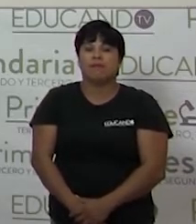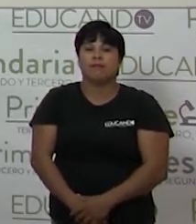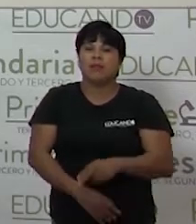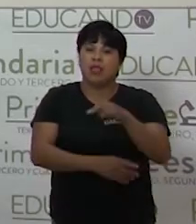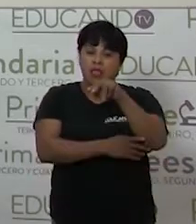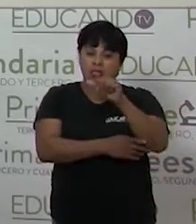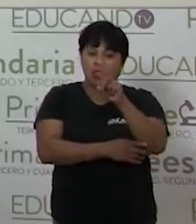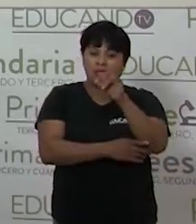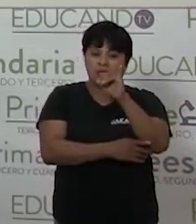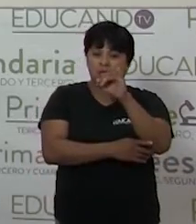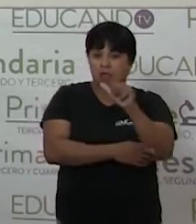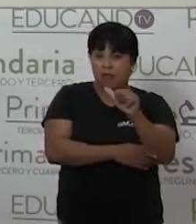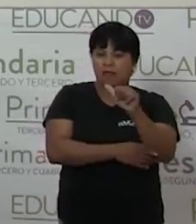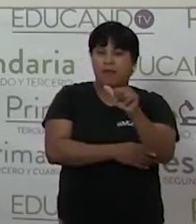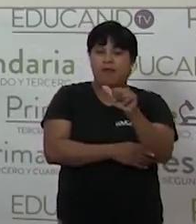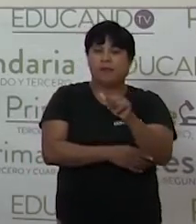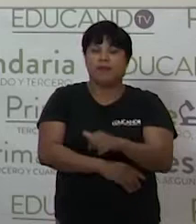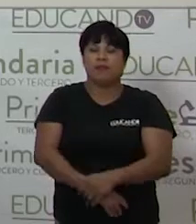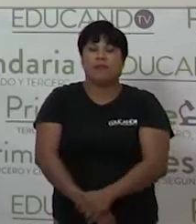a nadie